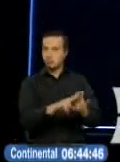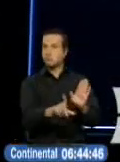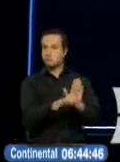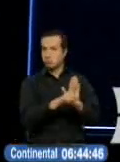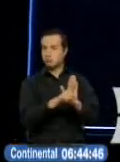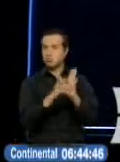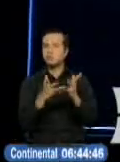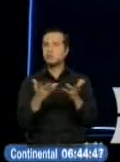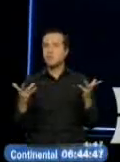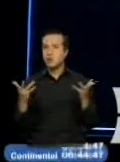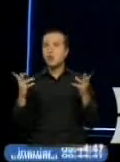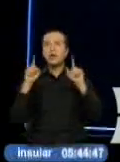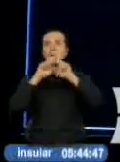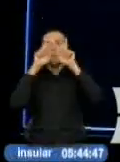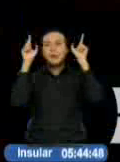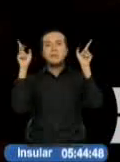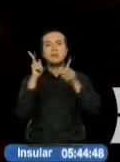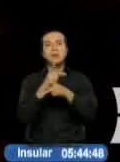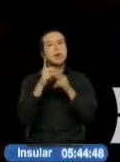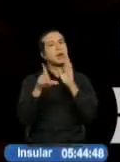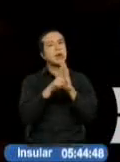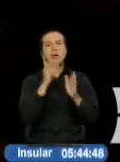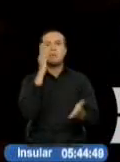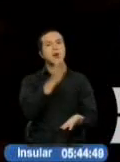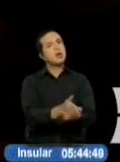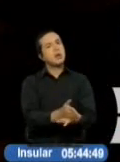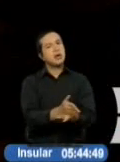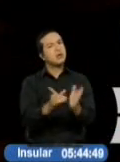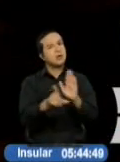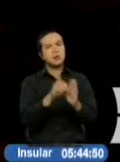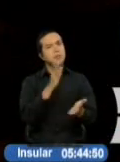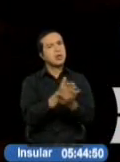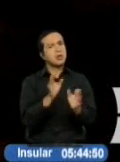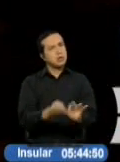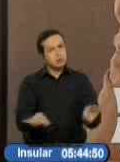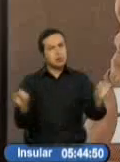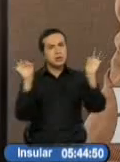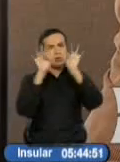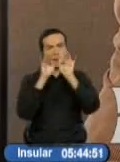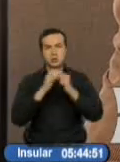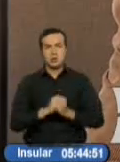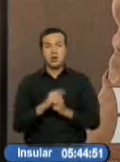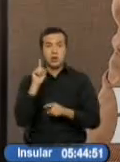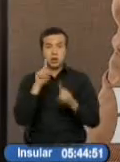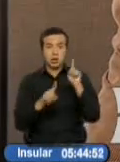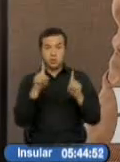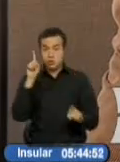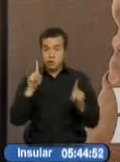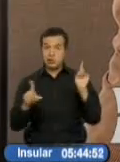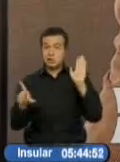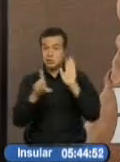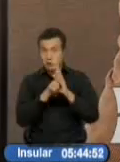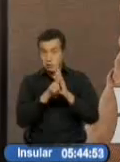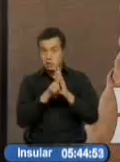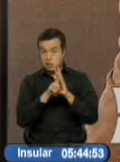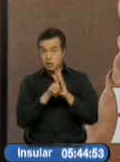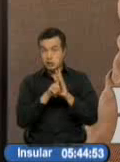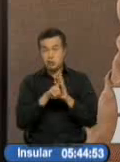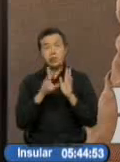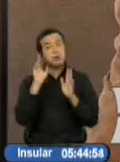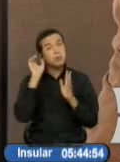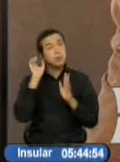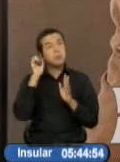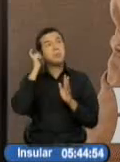se considera necesaria la derogación de la normativa como la principal salida. Que hay leyes conexas que se